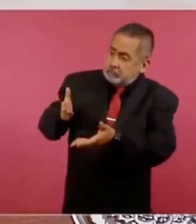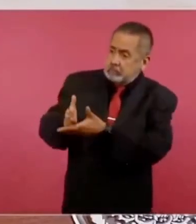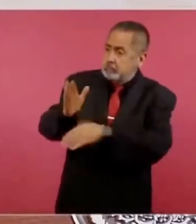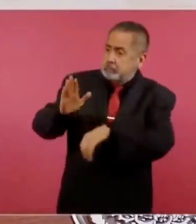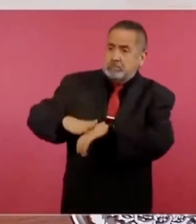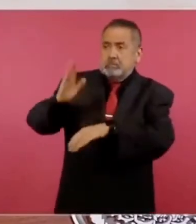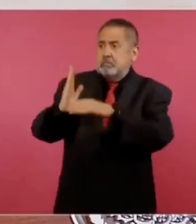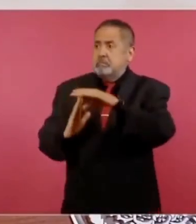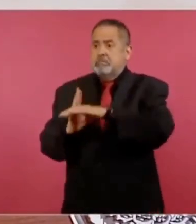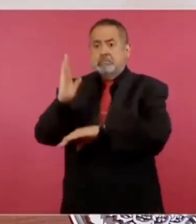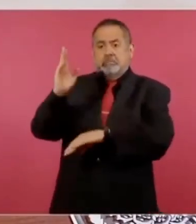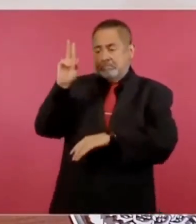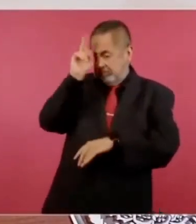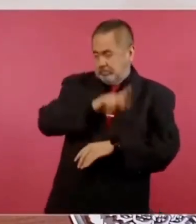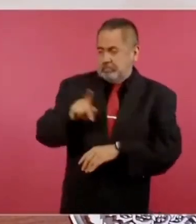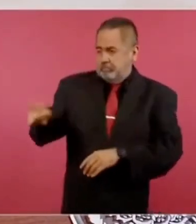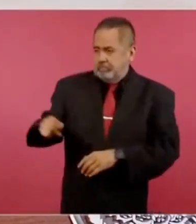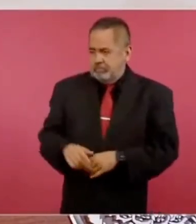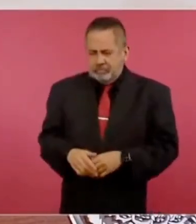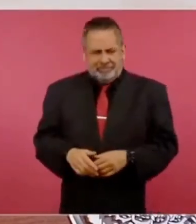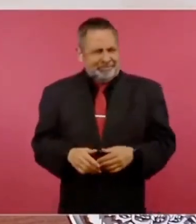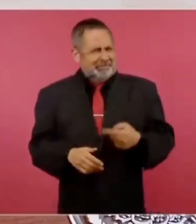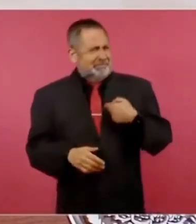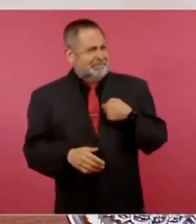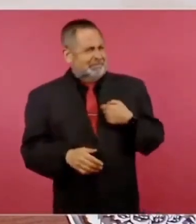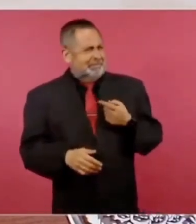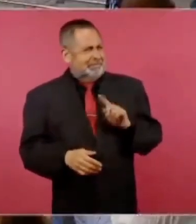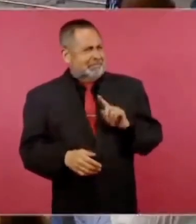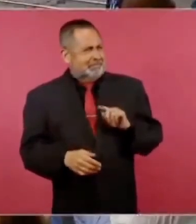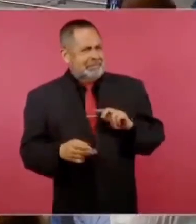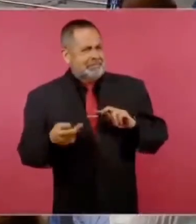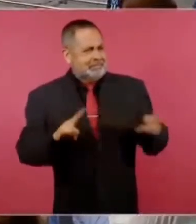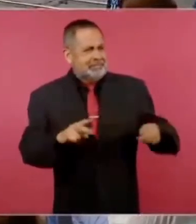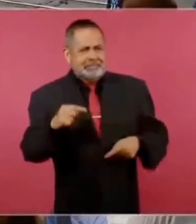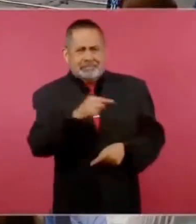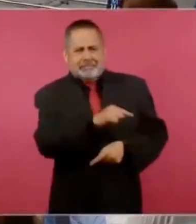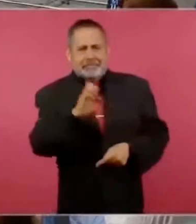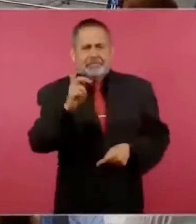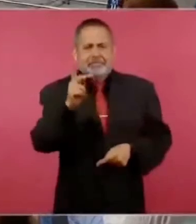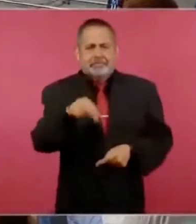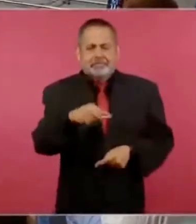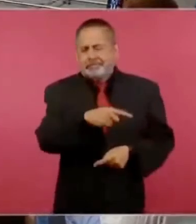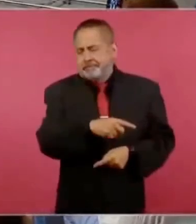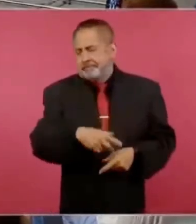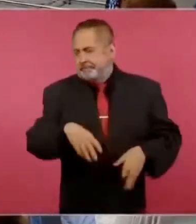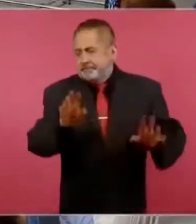no el licenciado Peña. Pasa el tiempo